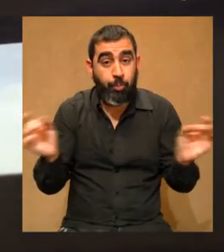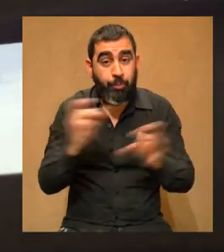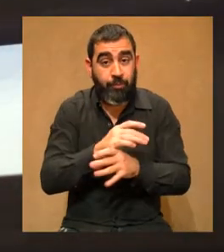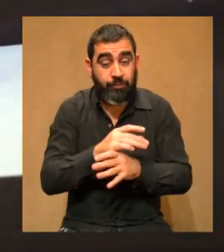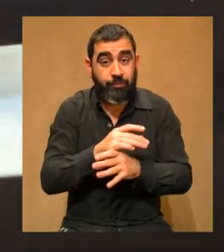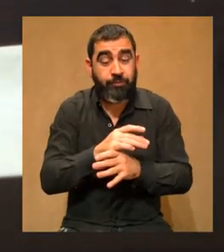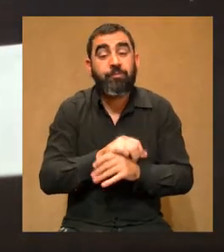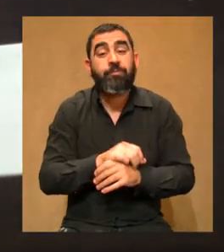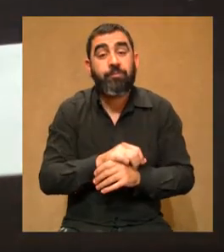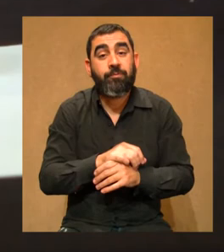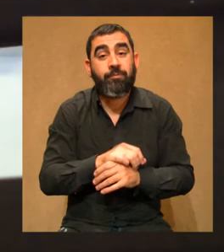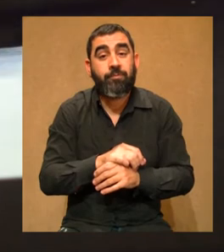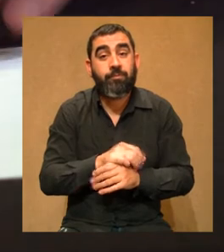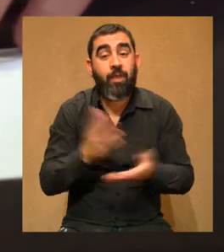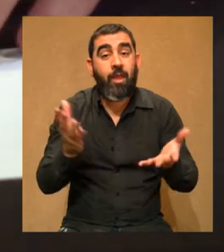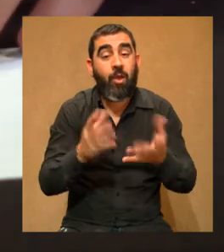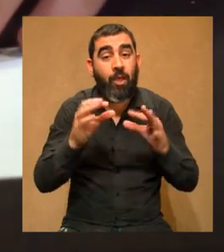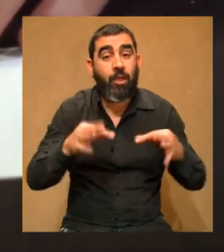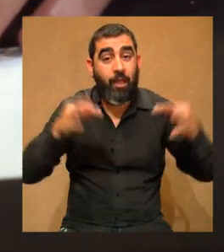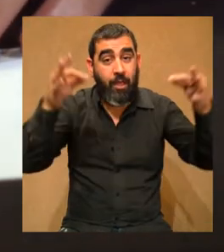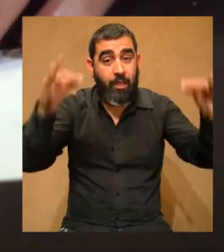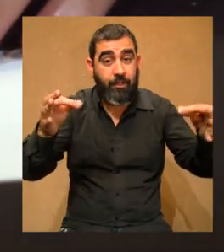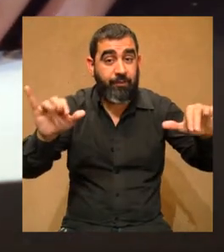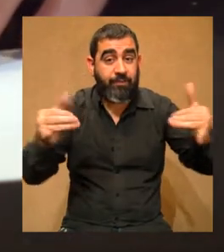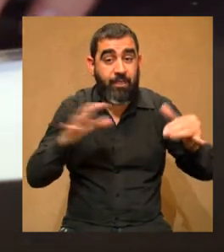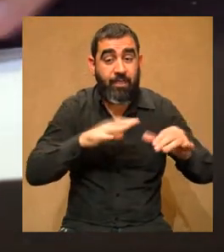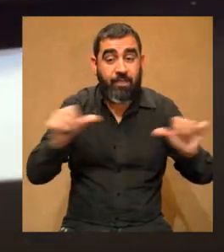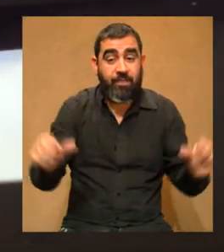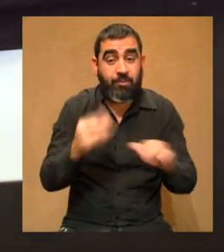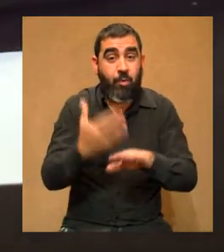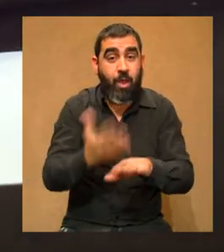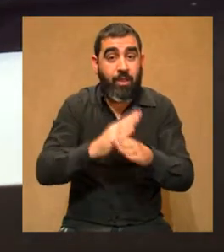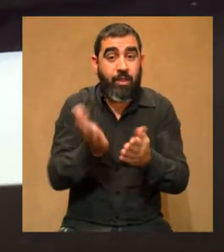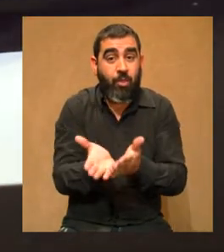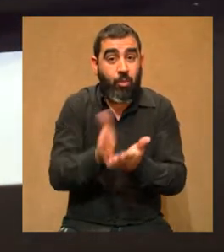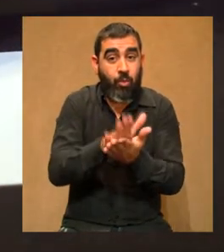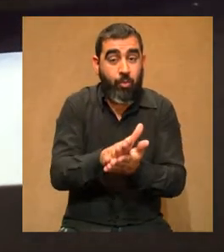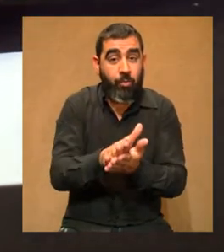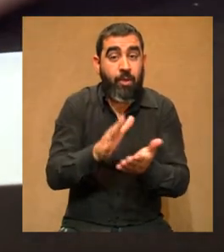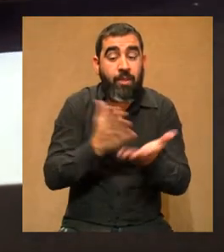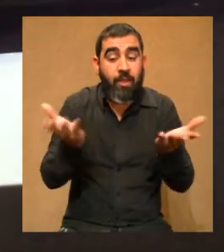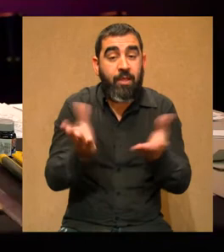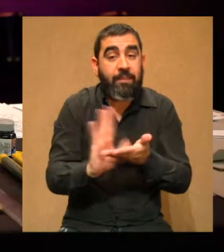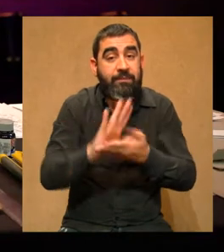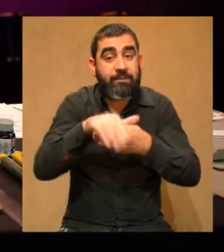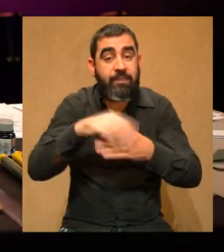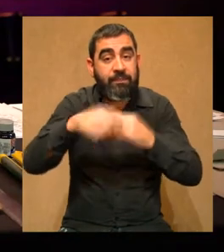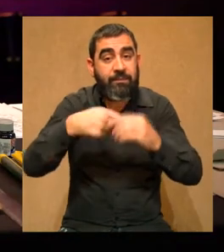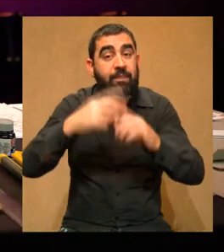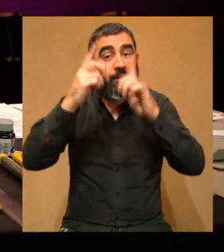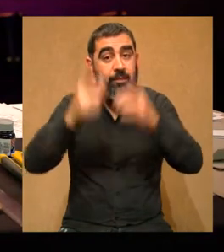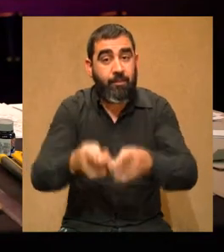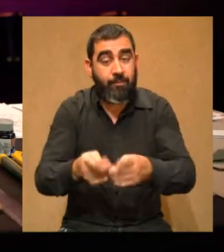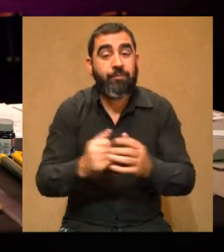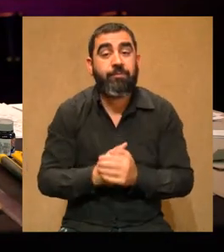unido las vamos a poner sobre este espacio que ya hicimos el pliegue y lo vamos a cerrar con cinta